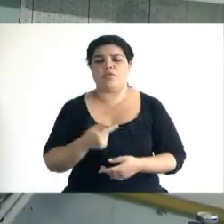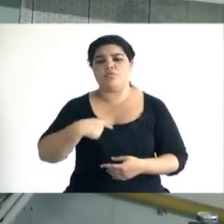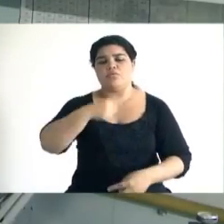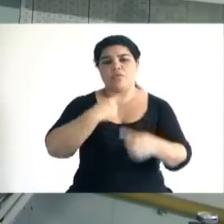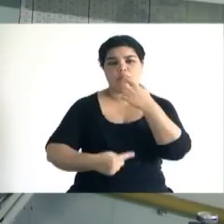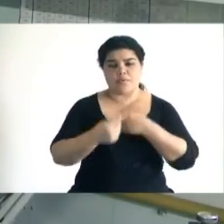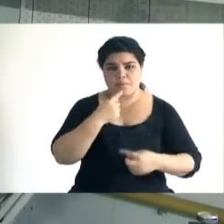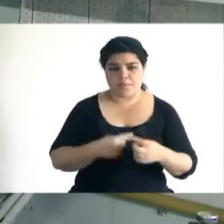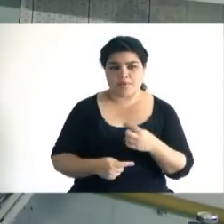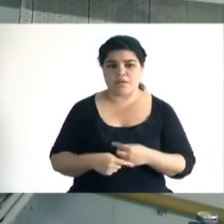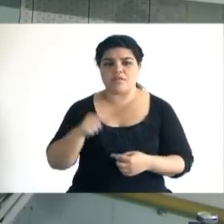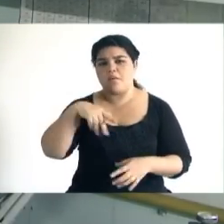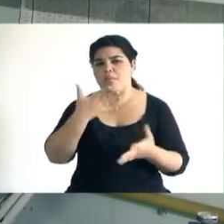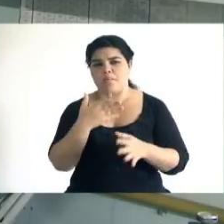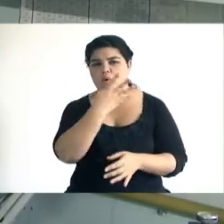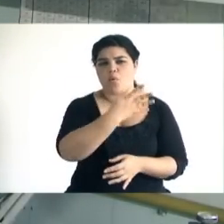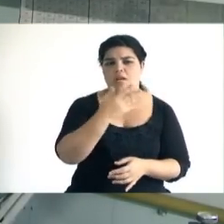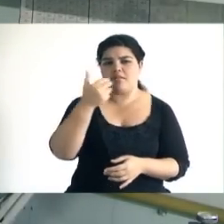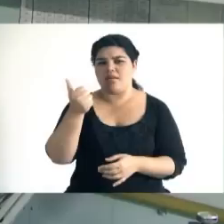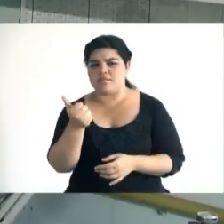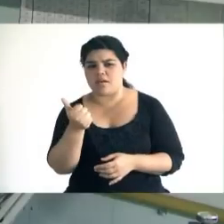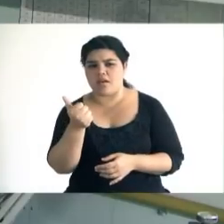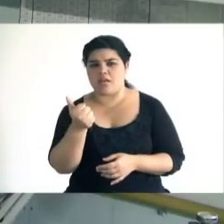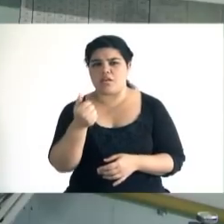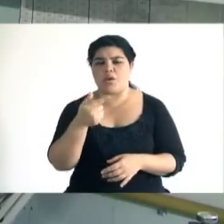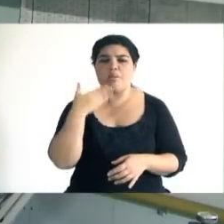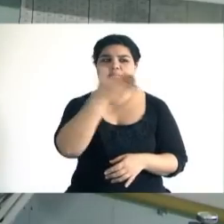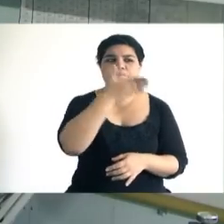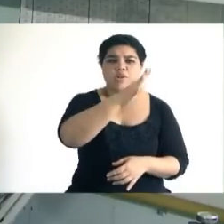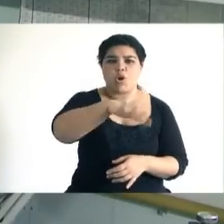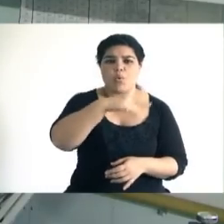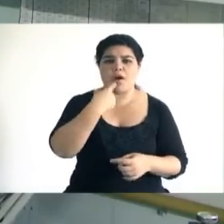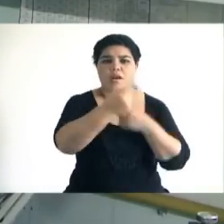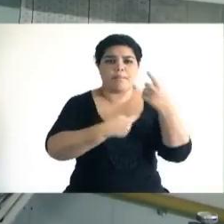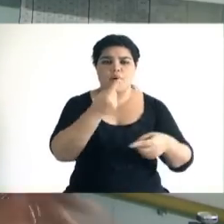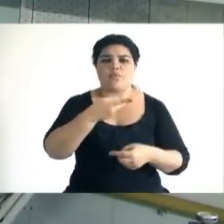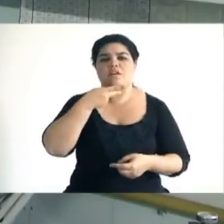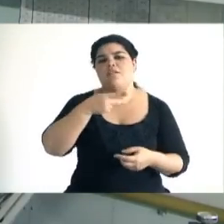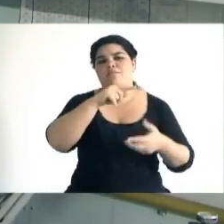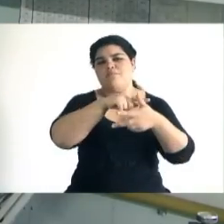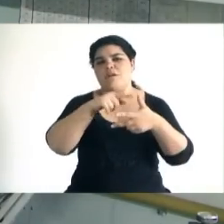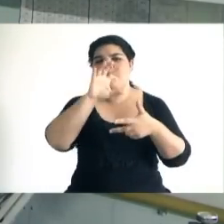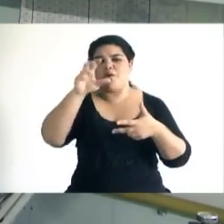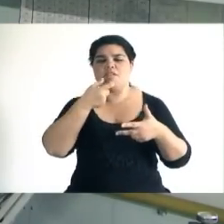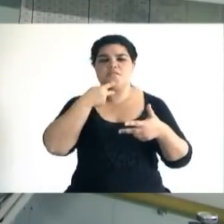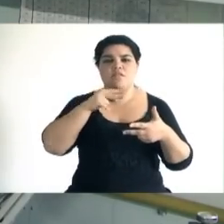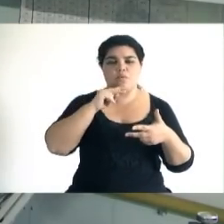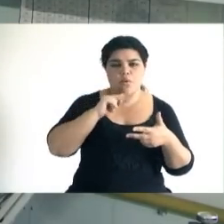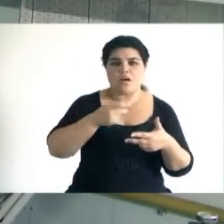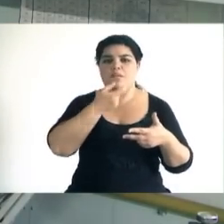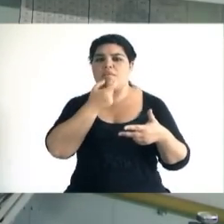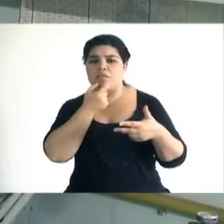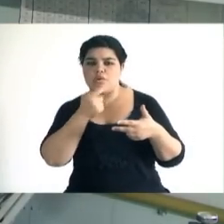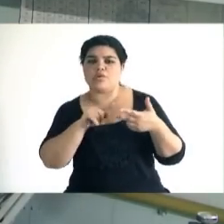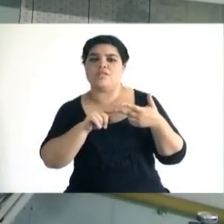una encuesta, más o menos hoy ya vamos por 46 veterinarios que incluyen la provincia de San Juan, de Mendoza y